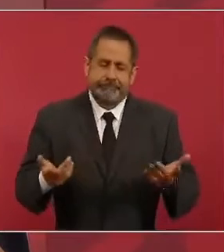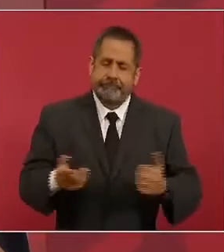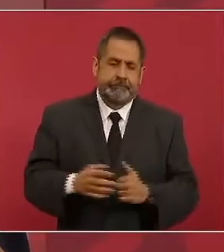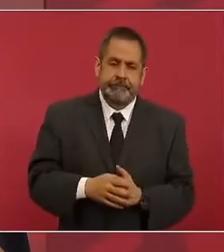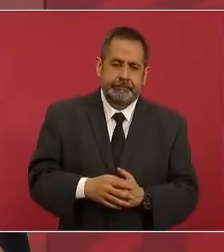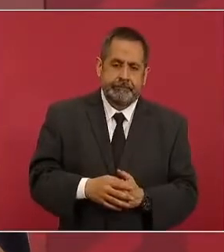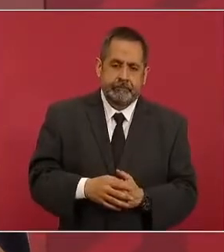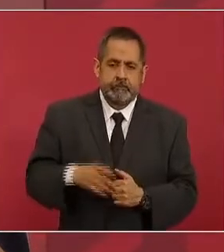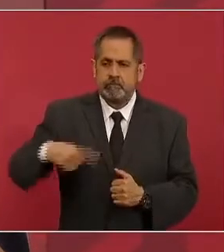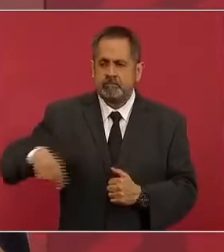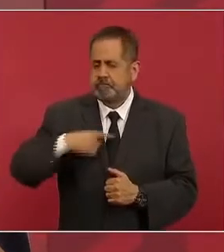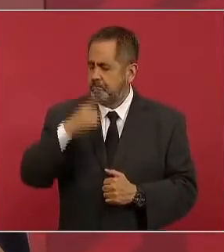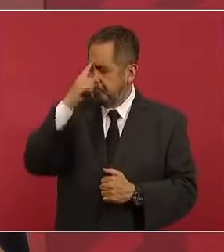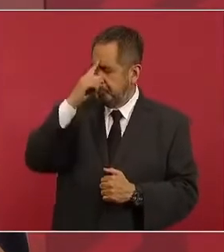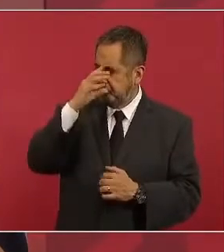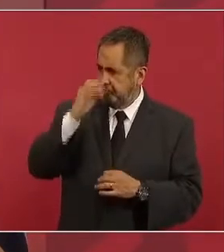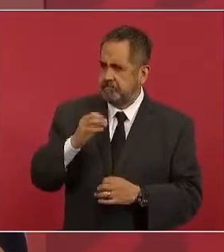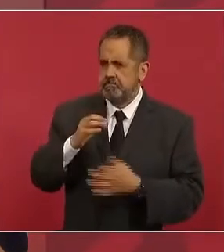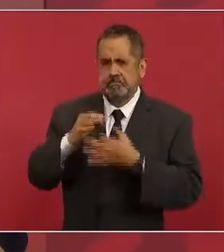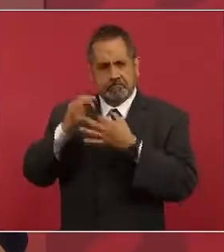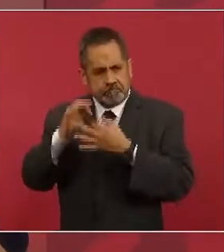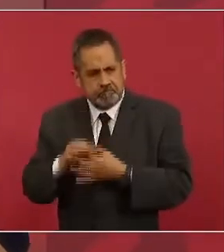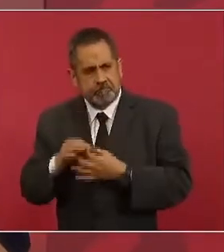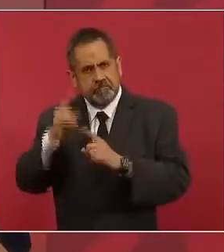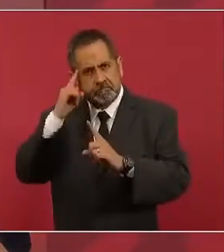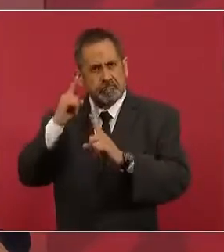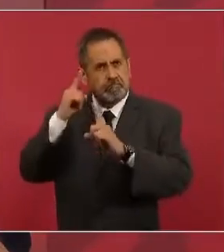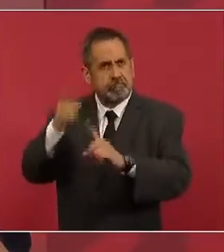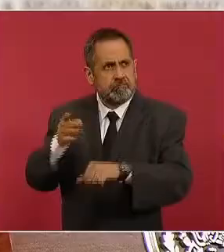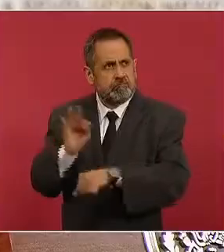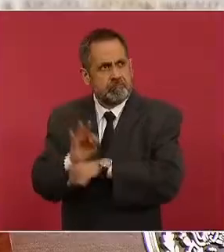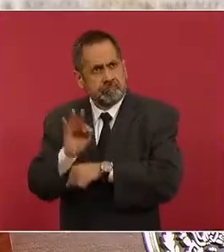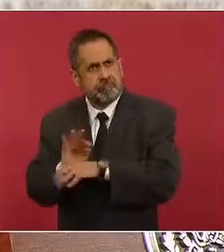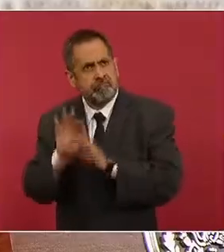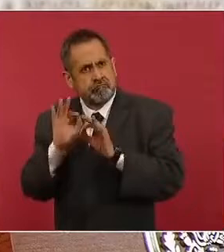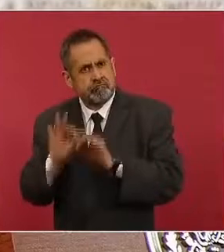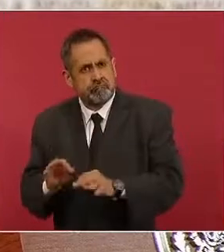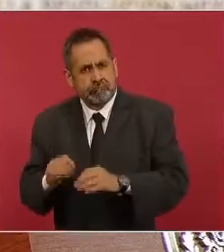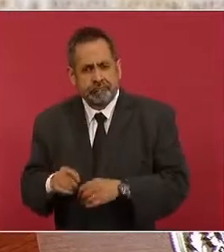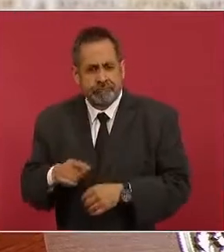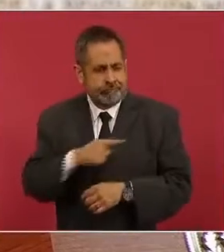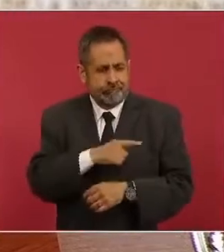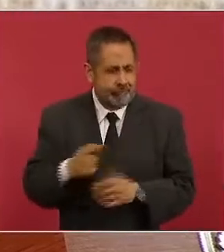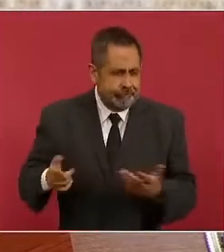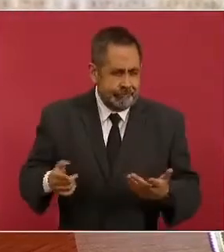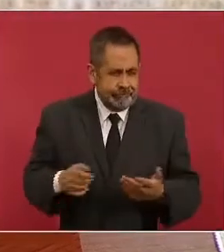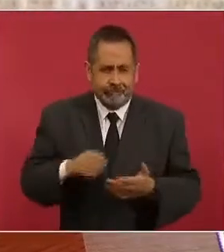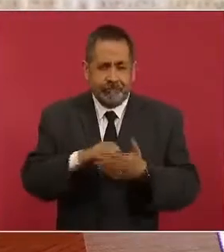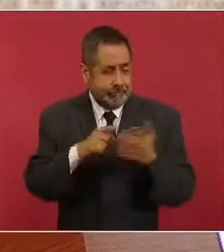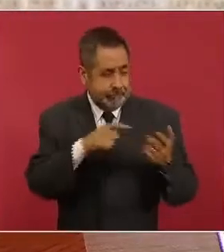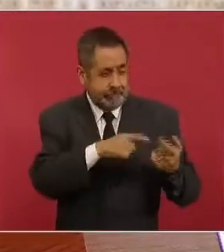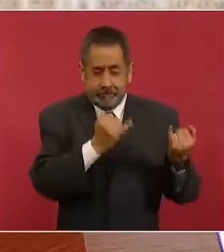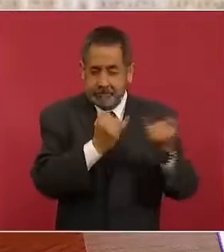Que tienen convicción, que tienen principios, que tienen ideales. ¿Qué tiene que ver con Zarco?